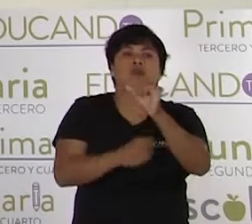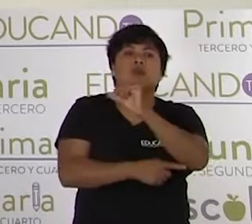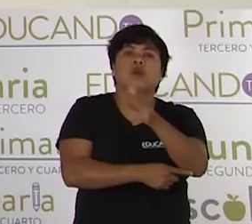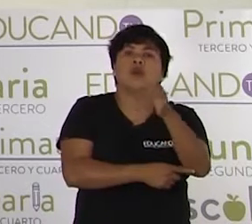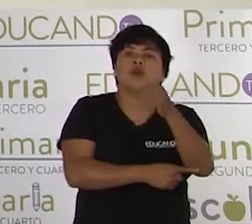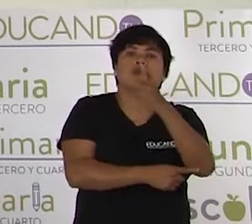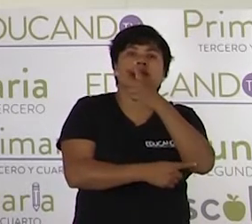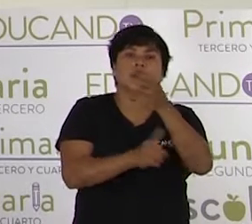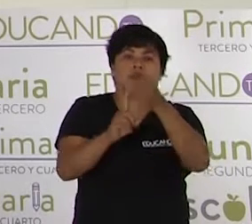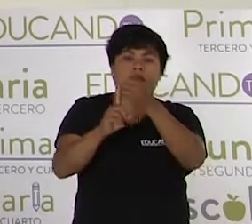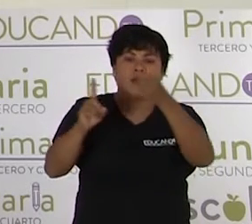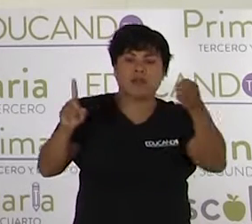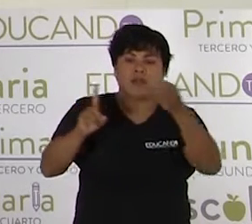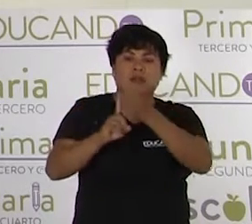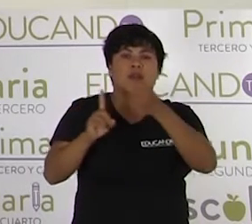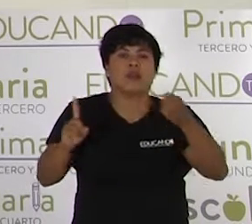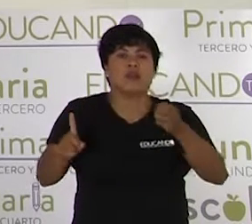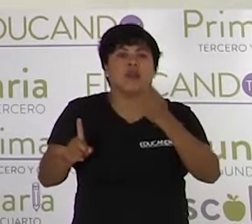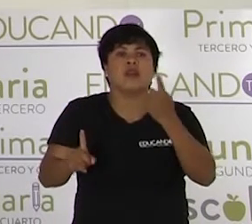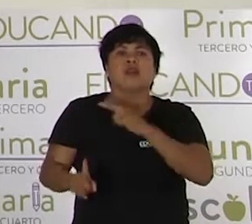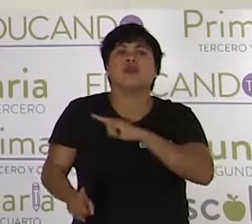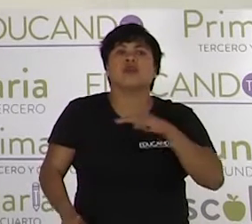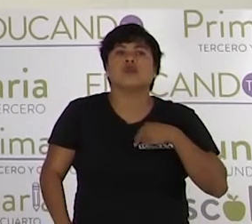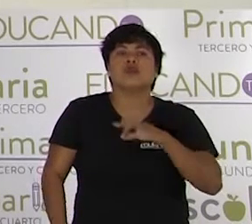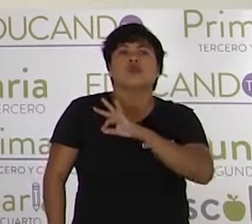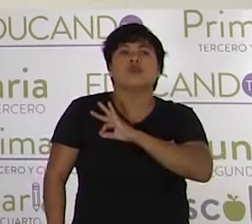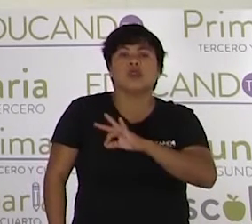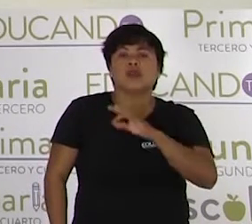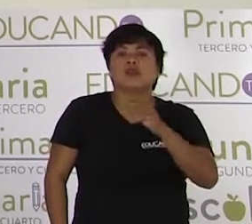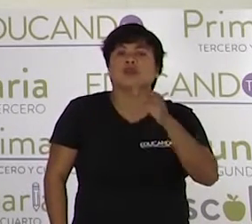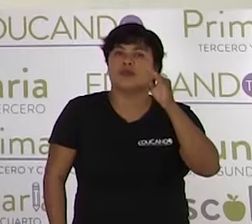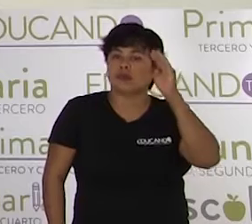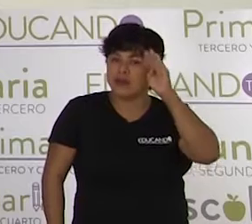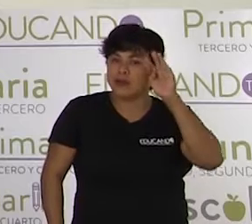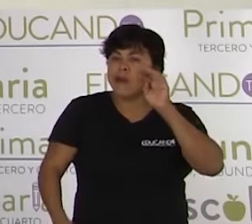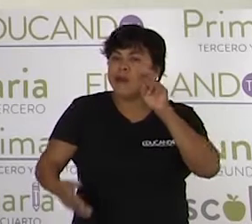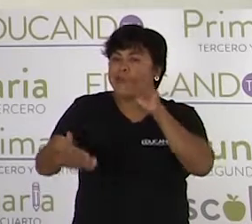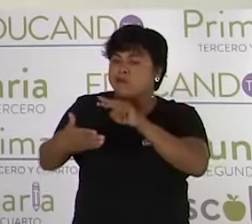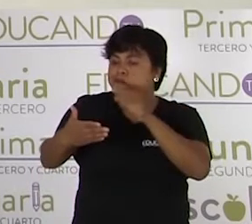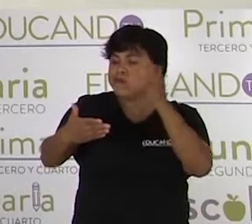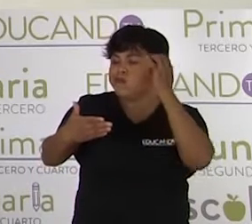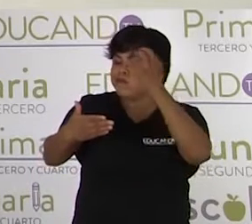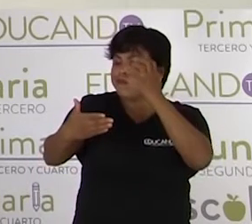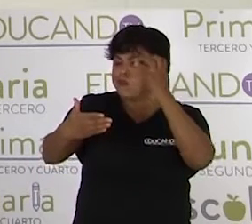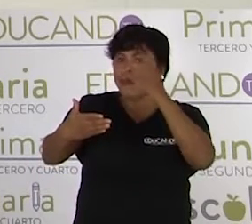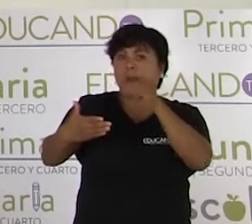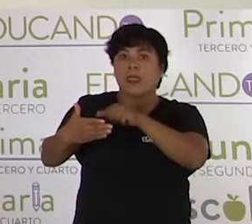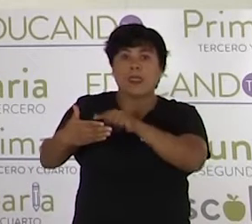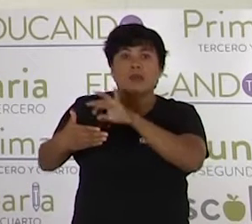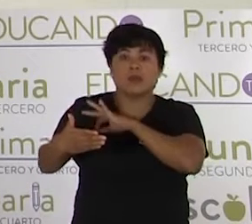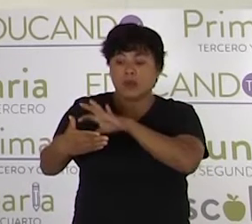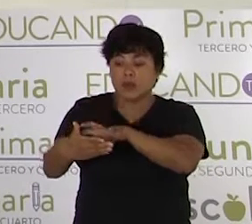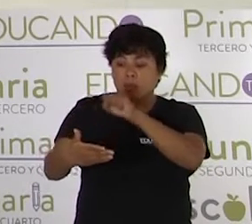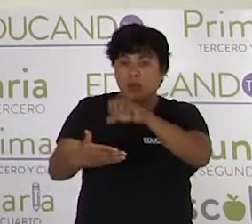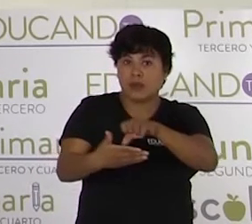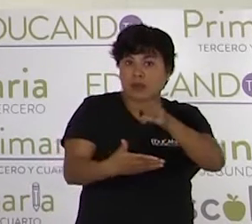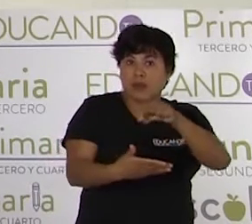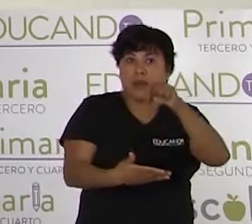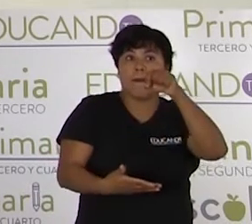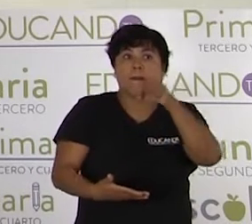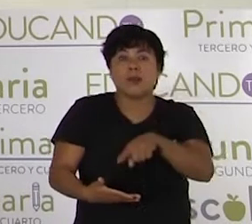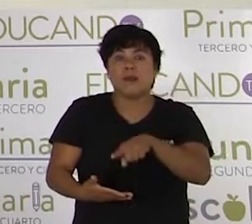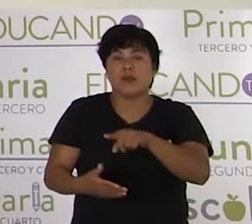otras oraciones que podemos estar analizando y las vamos a retomar de